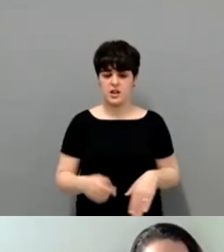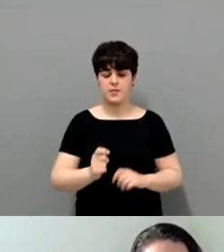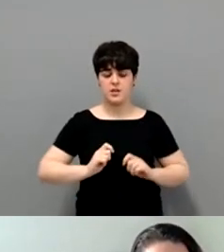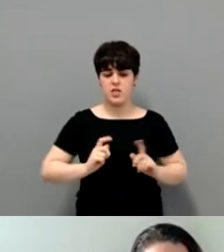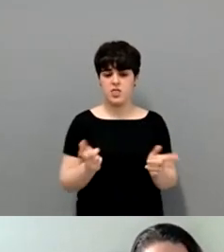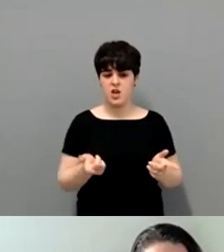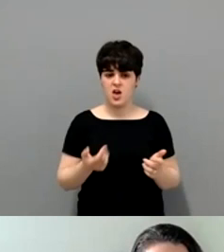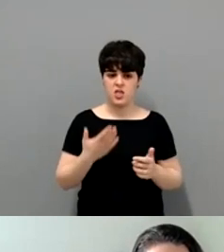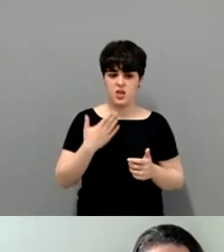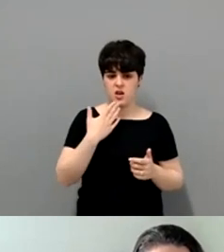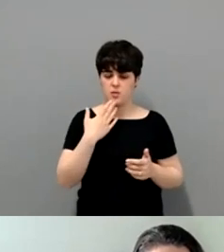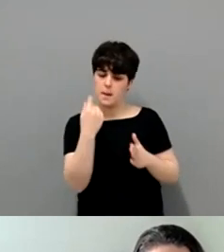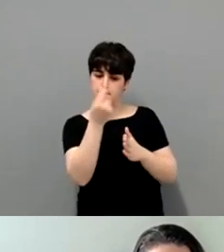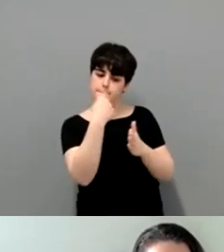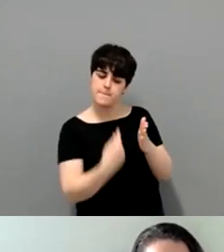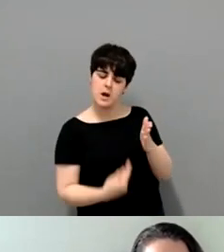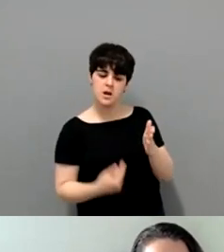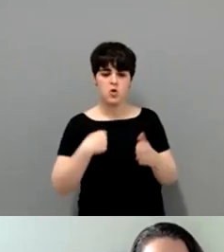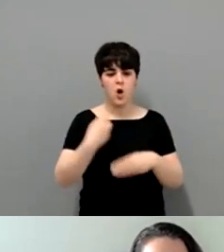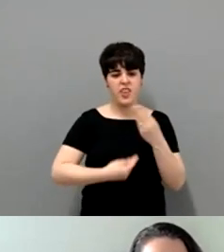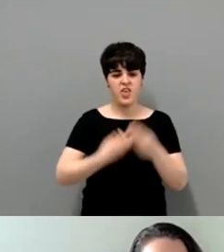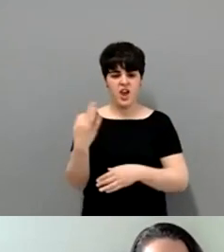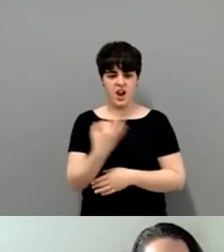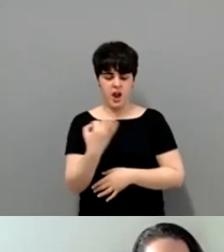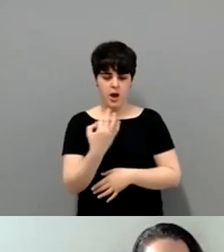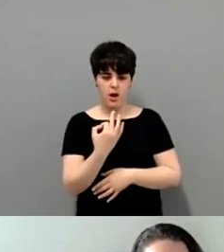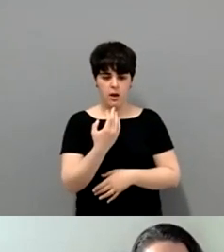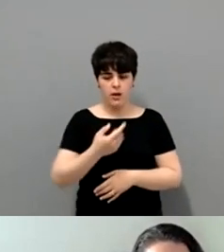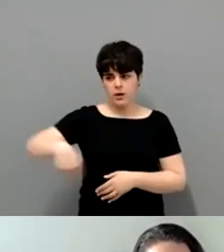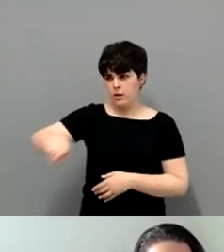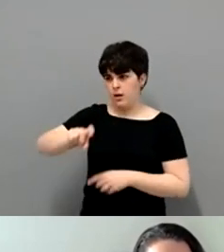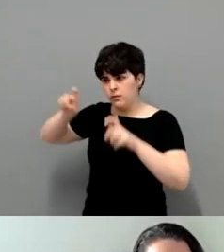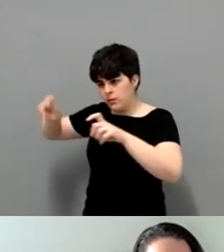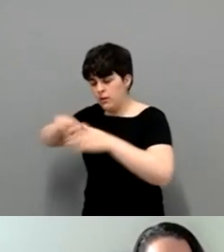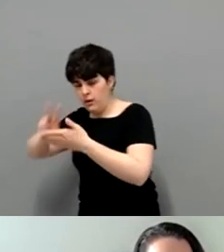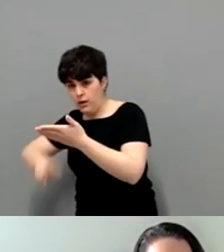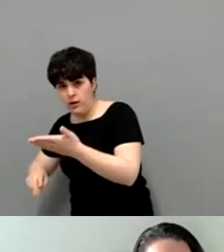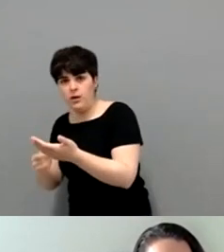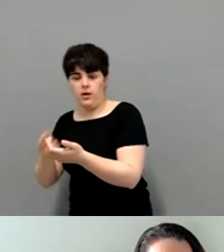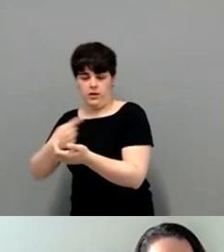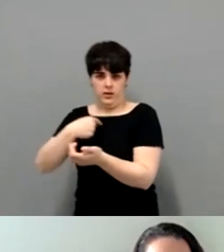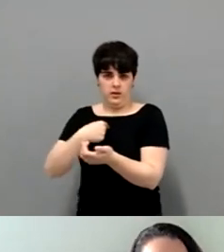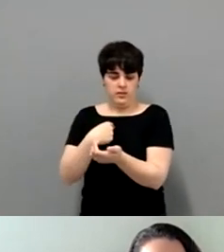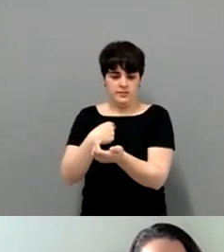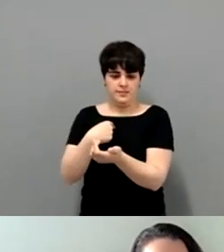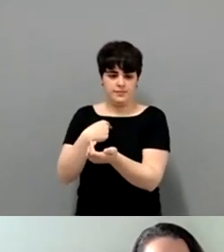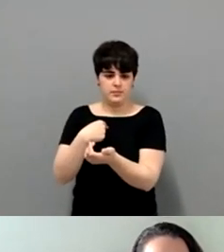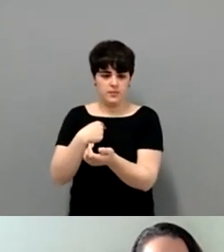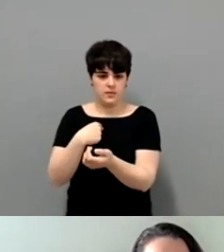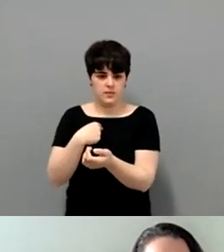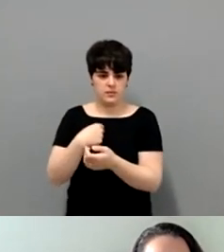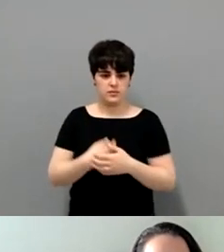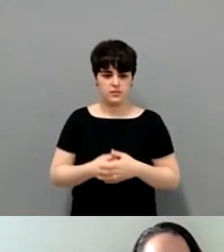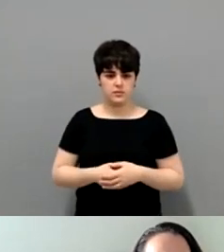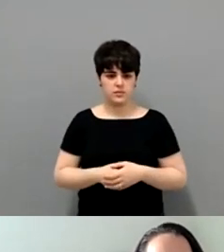a pintar. Y yo lo que hacía era, mientras enseñaban a los otros a leer, aprenderme